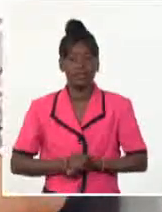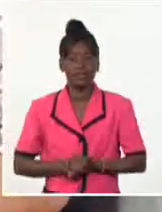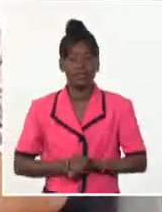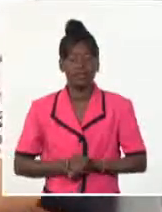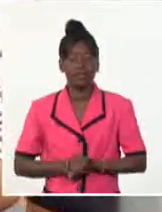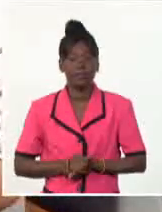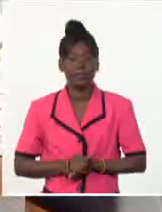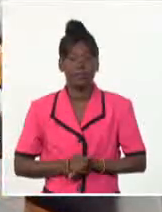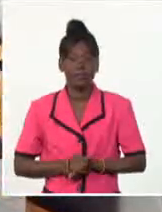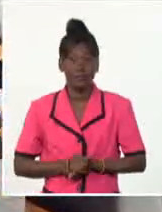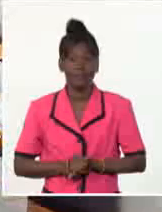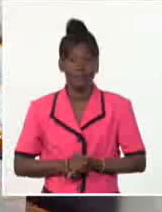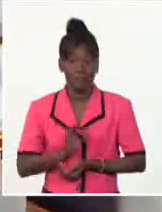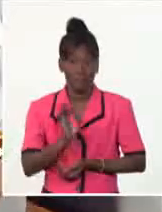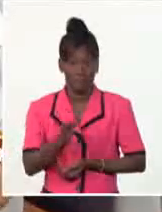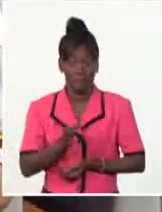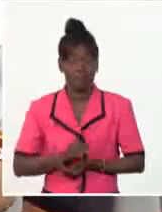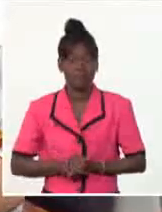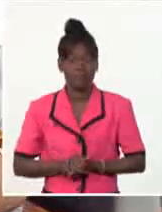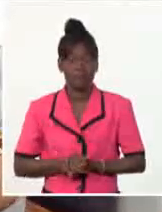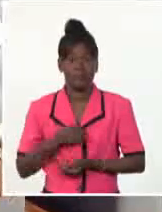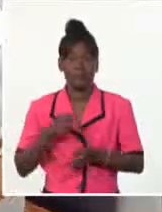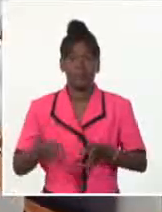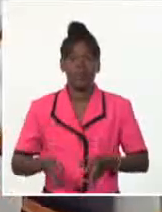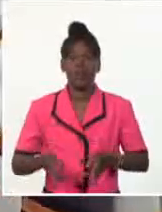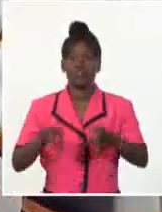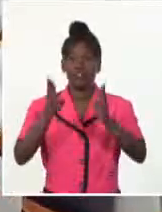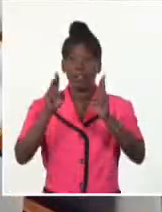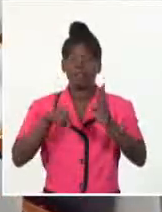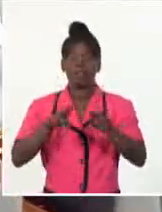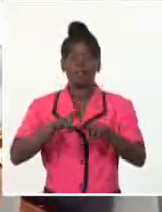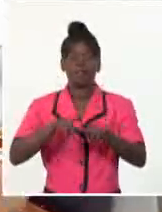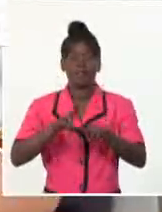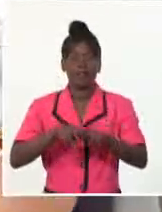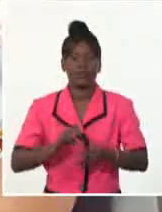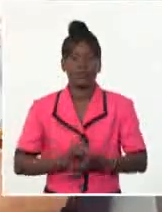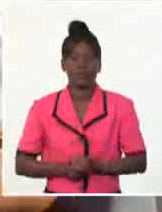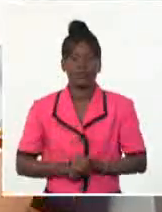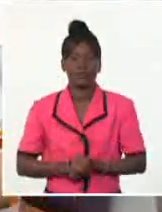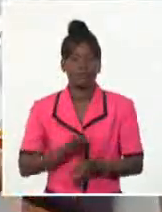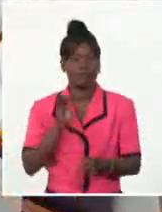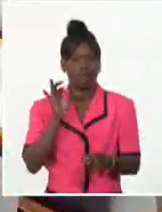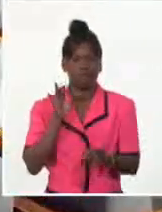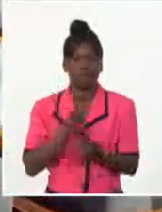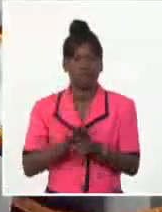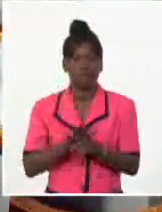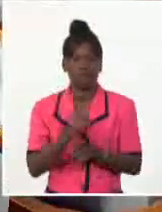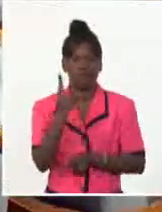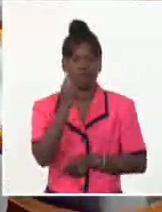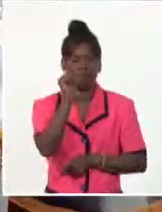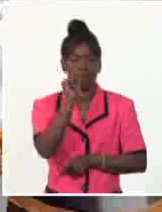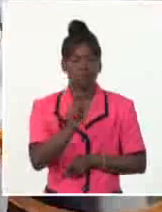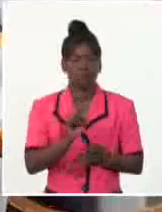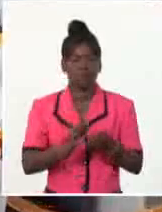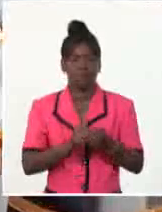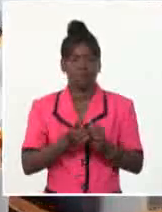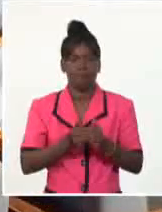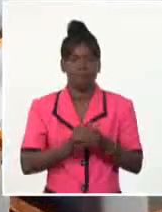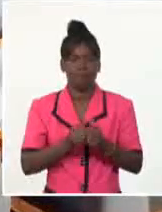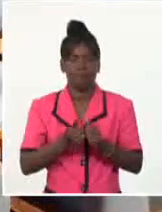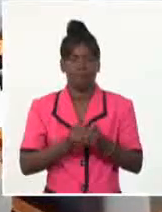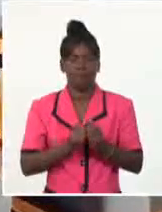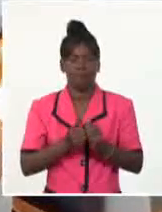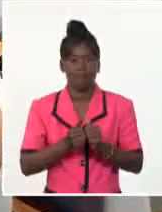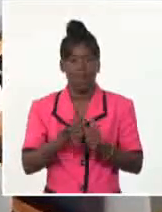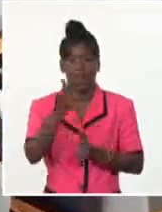Sí, efectivamente, Gotay, me encuentro en el Hotel Mystic Ricky's Habana, donde aquí se rompió el récord de Eric Hernández con más toques al